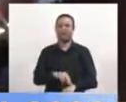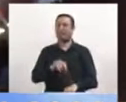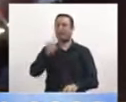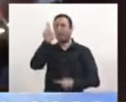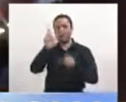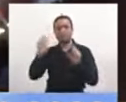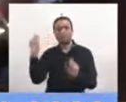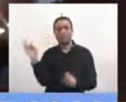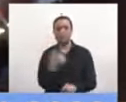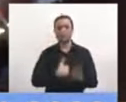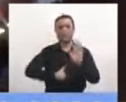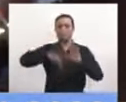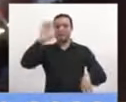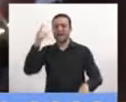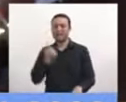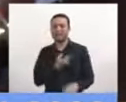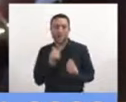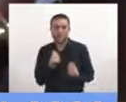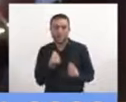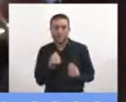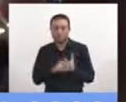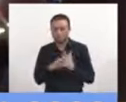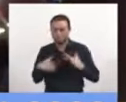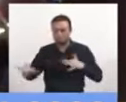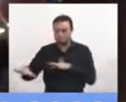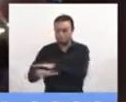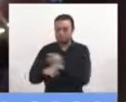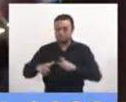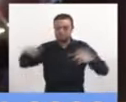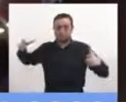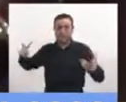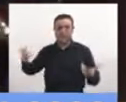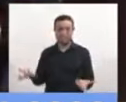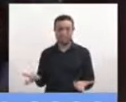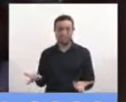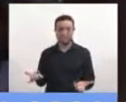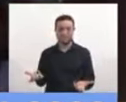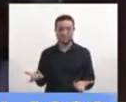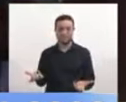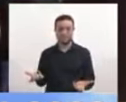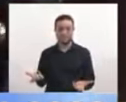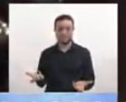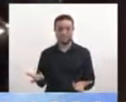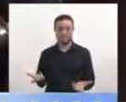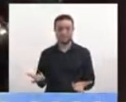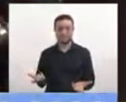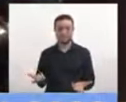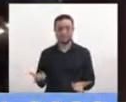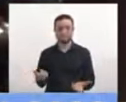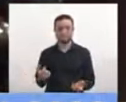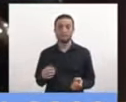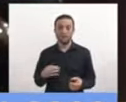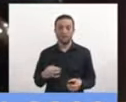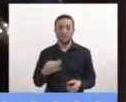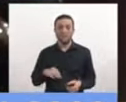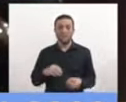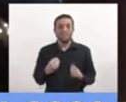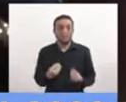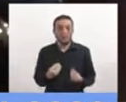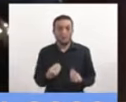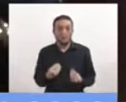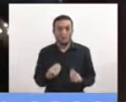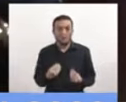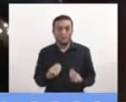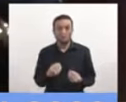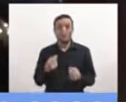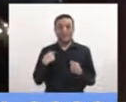ahí deberíamos haber hecho algo distinto. Por ejemplo, una de las cosas que solamente se entrara por Ezeiza y se transitara por la Ciudad de Buenos Aires fue una disposición